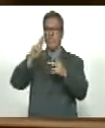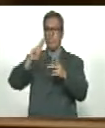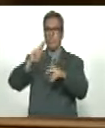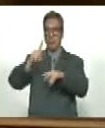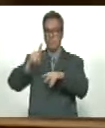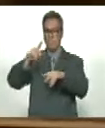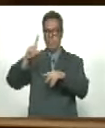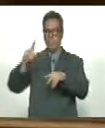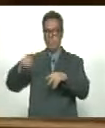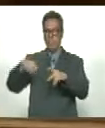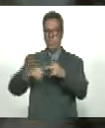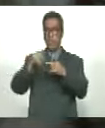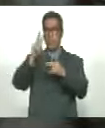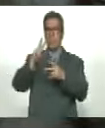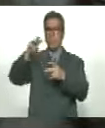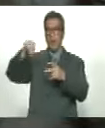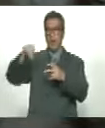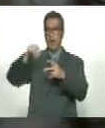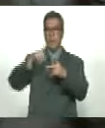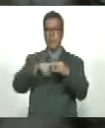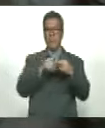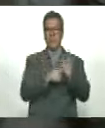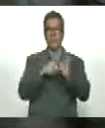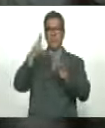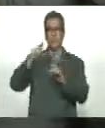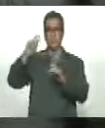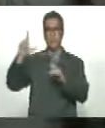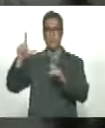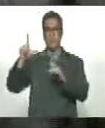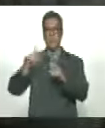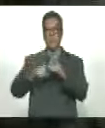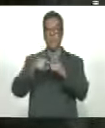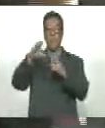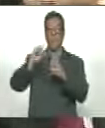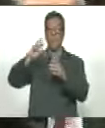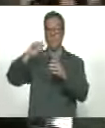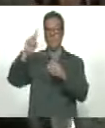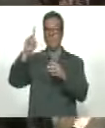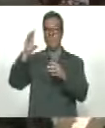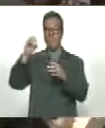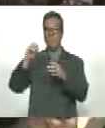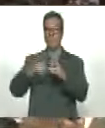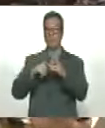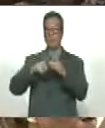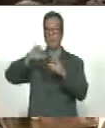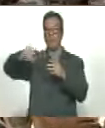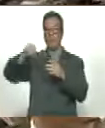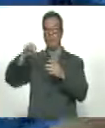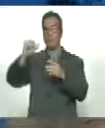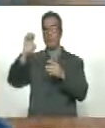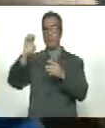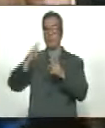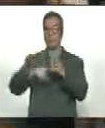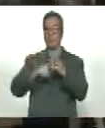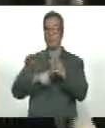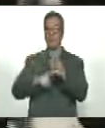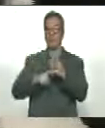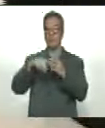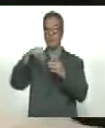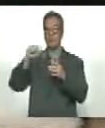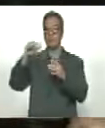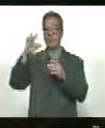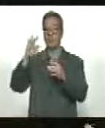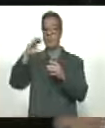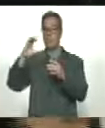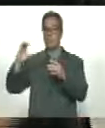Parada, Vanessa Montero, Ramón Lobo, Orlando Camacho, José Gregorio Correa,